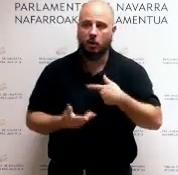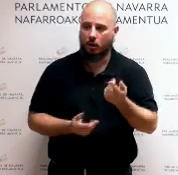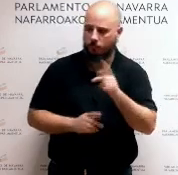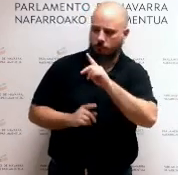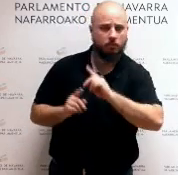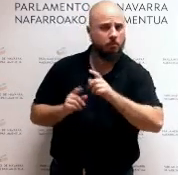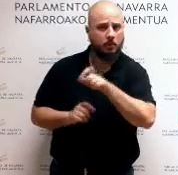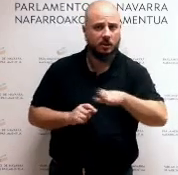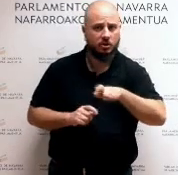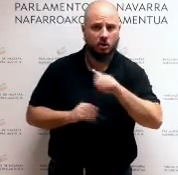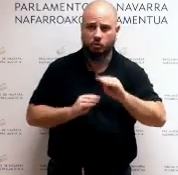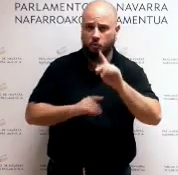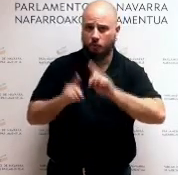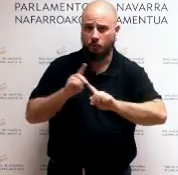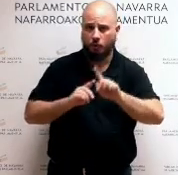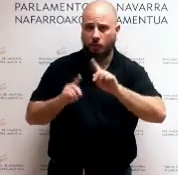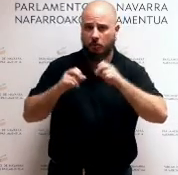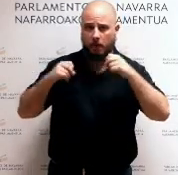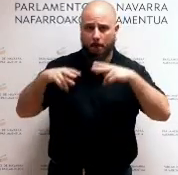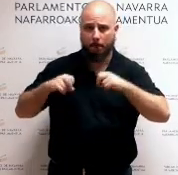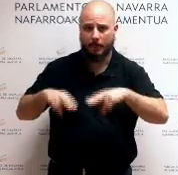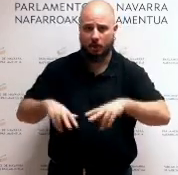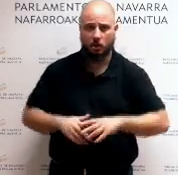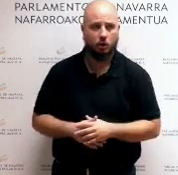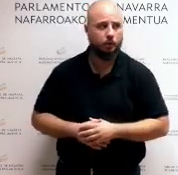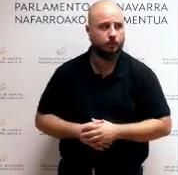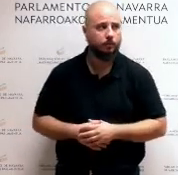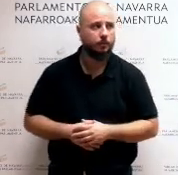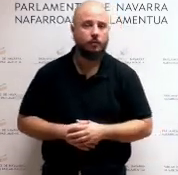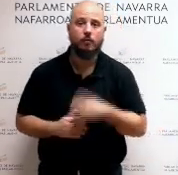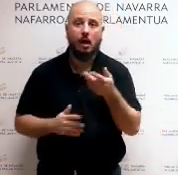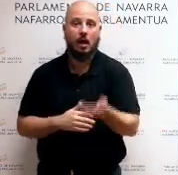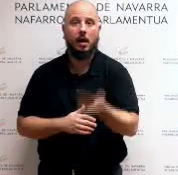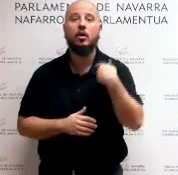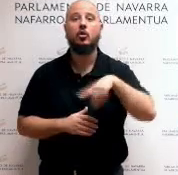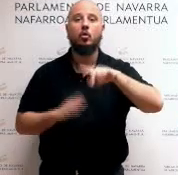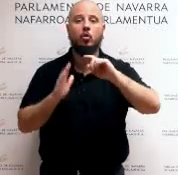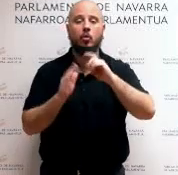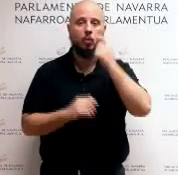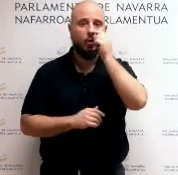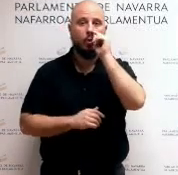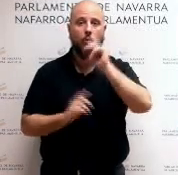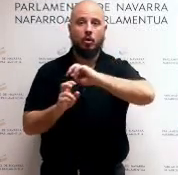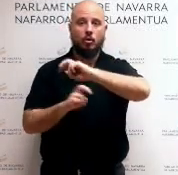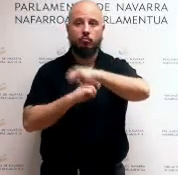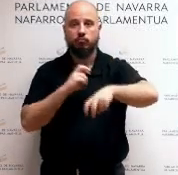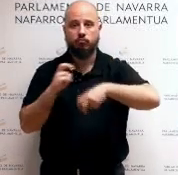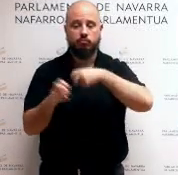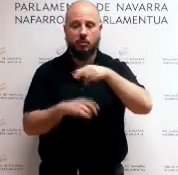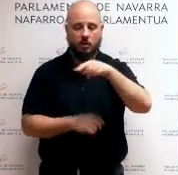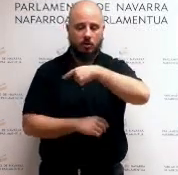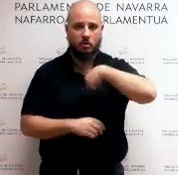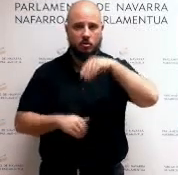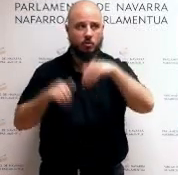agudiza. Cabe recordar que la modificación realizada en el mes de junio contó con nuestro voto contrario porque